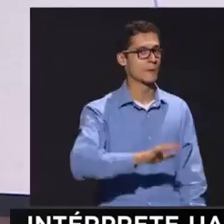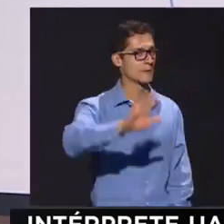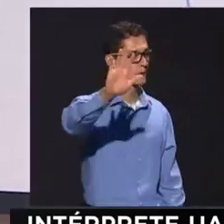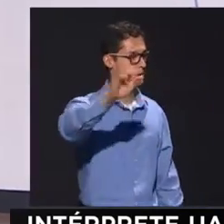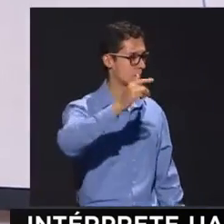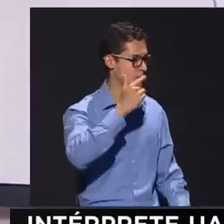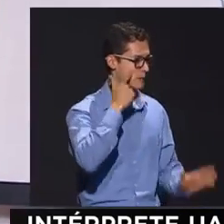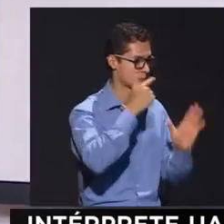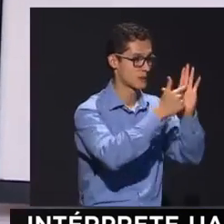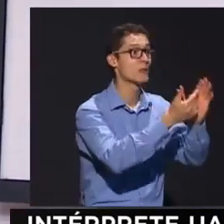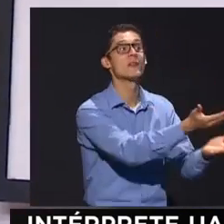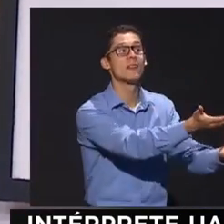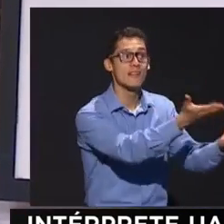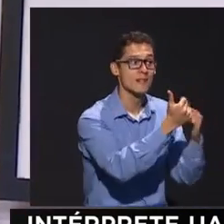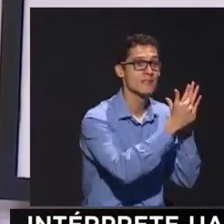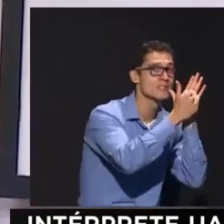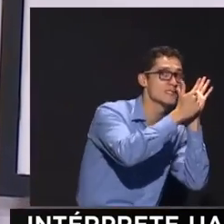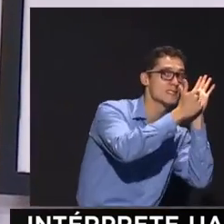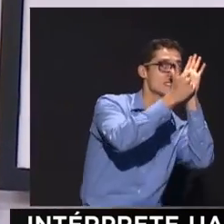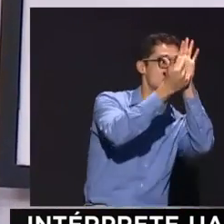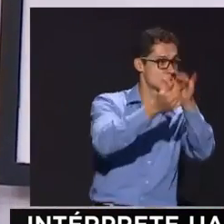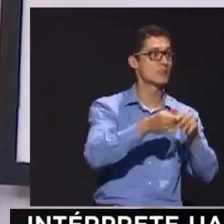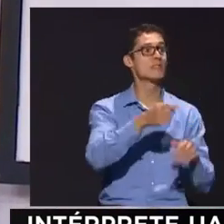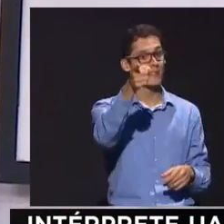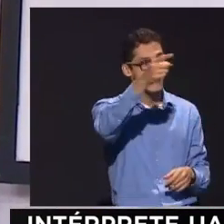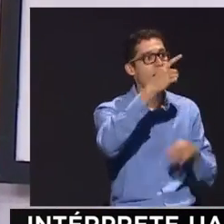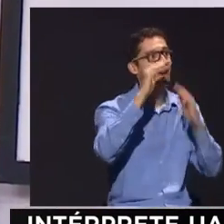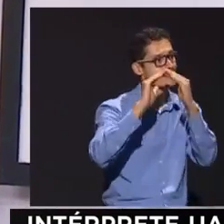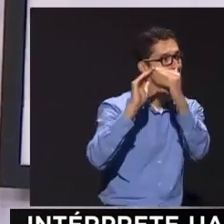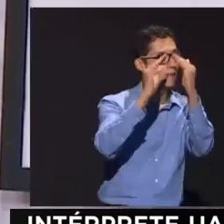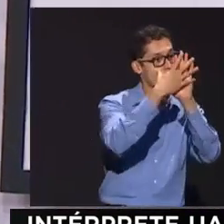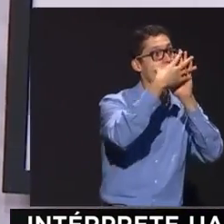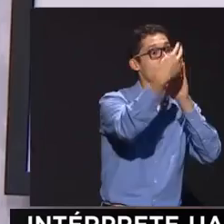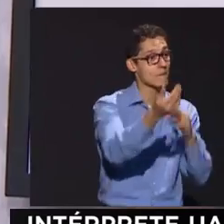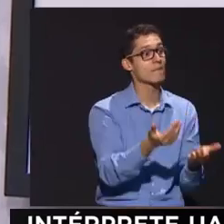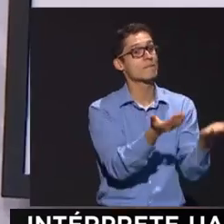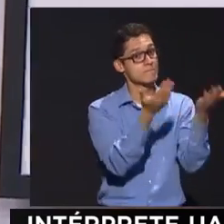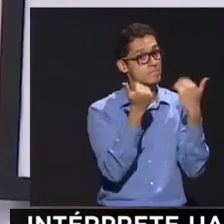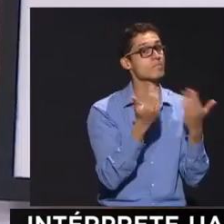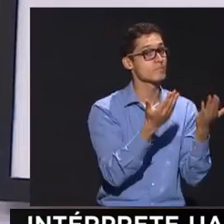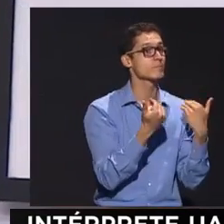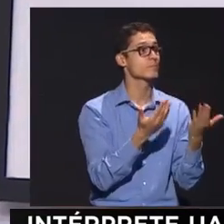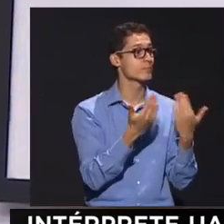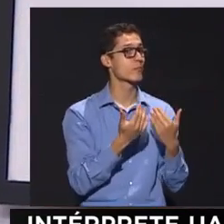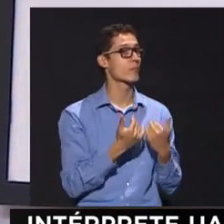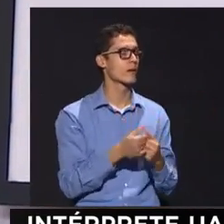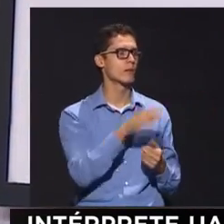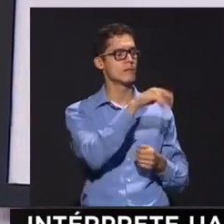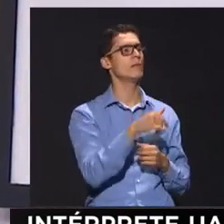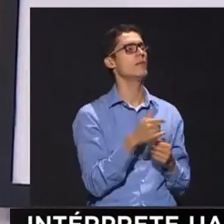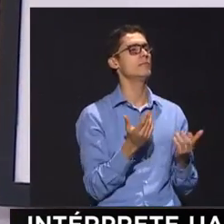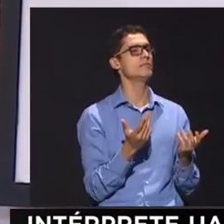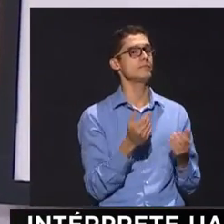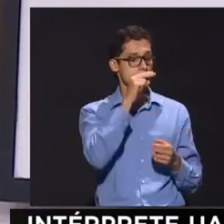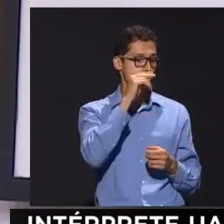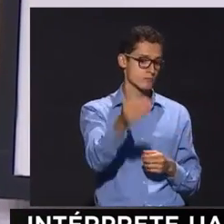en el aire y va a golpear con la pata la zona surge al frío donde lo hacemos preguntémosle a